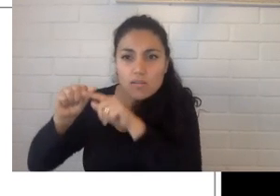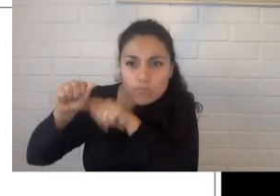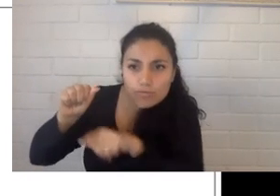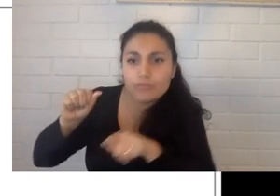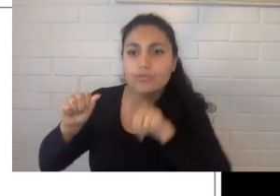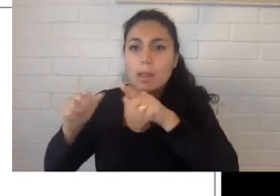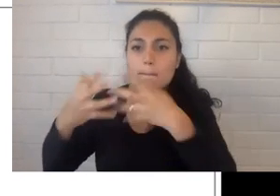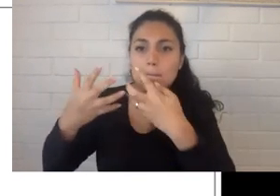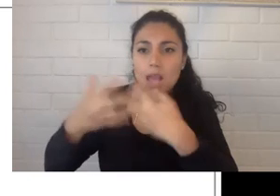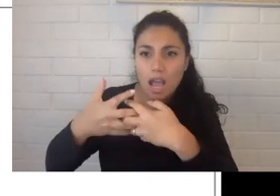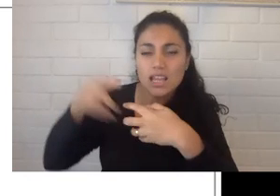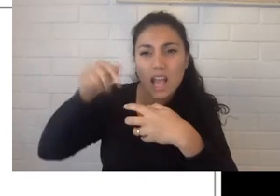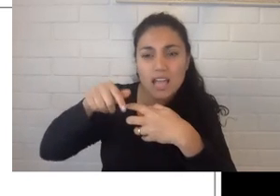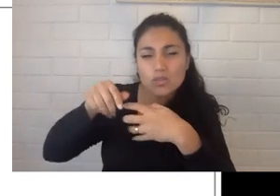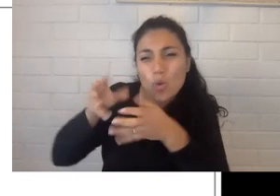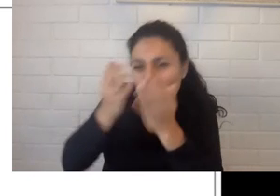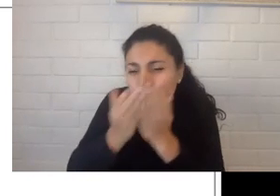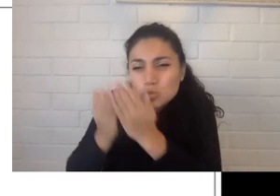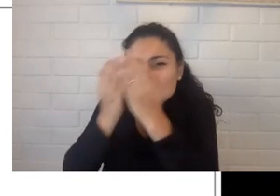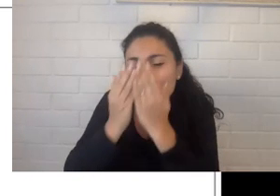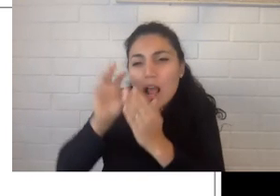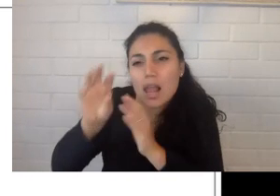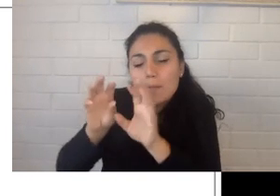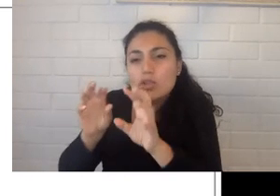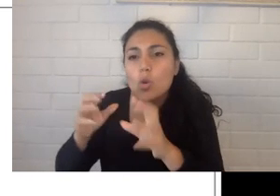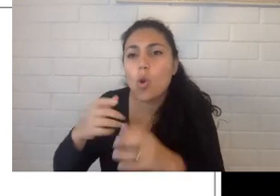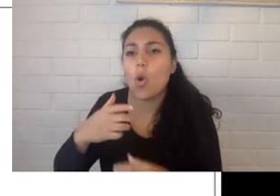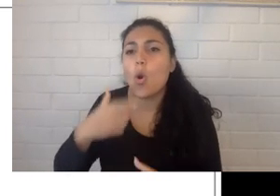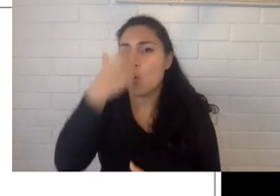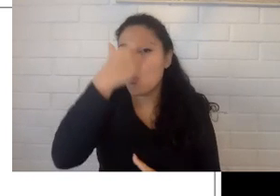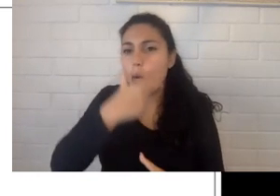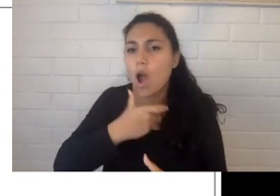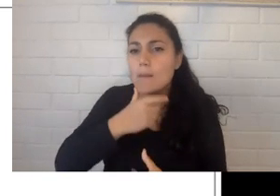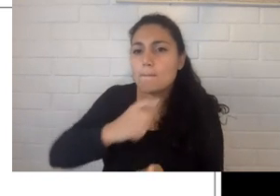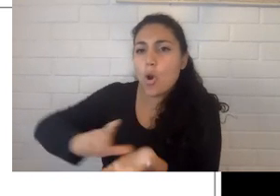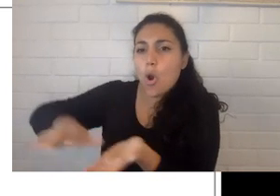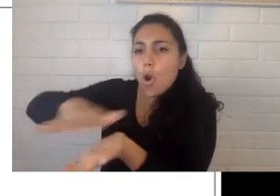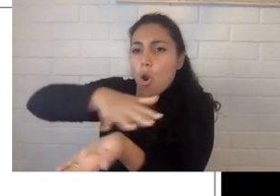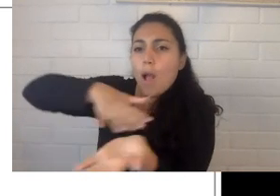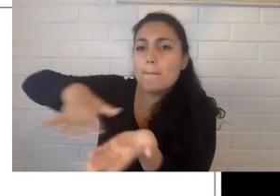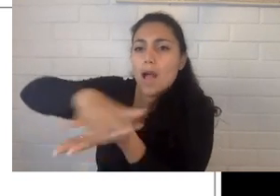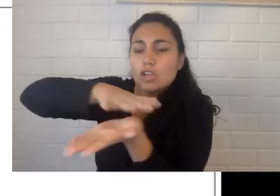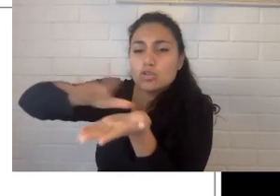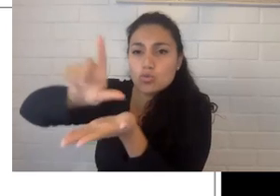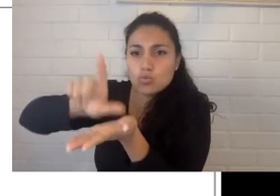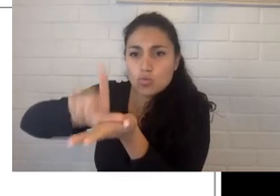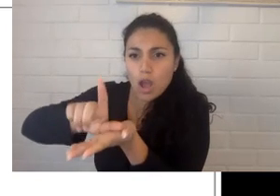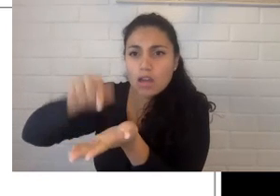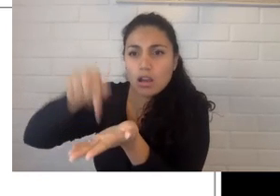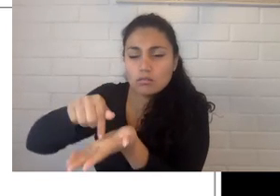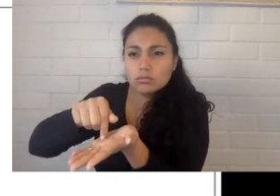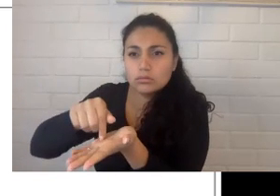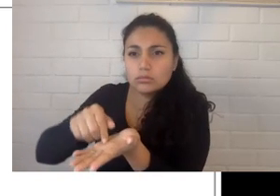específicos, ¿ya? En relación a los cuerpos en el espacio. Y por sobre todo también las interferencias que pueden llegar a